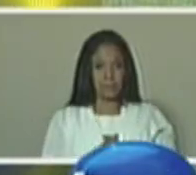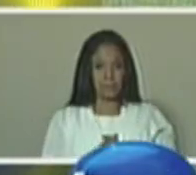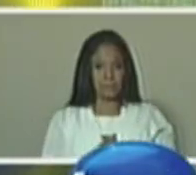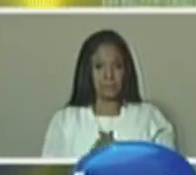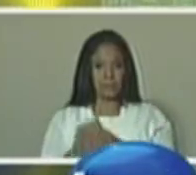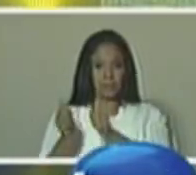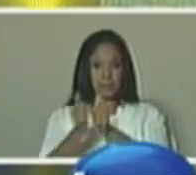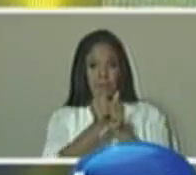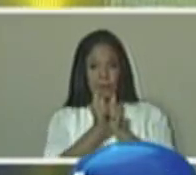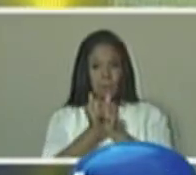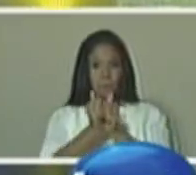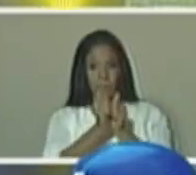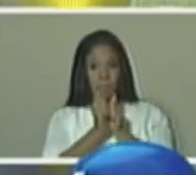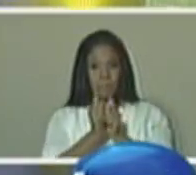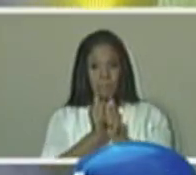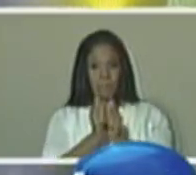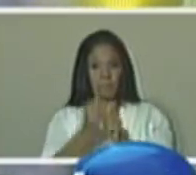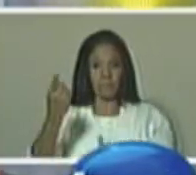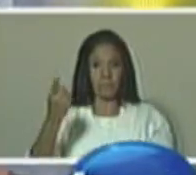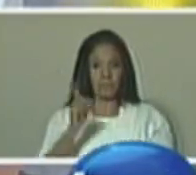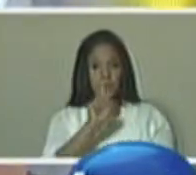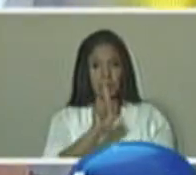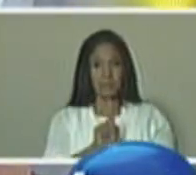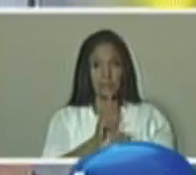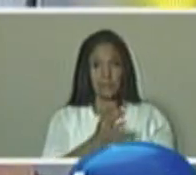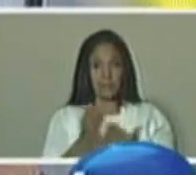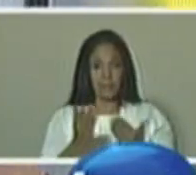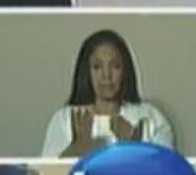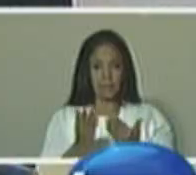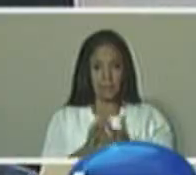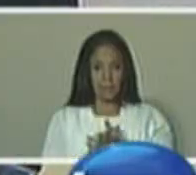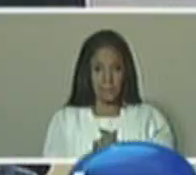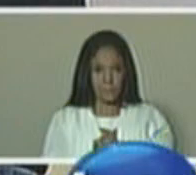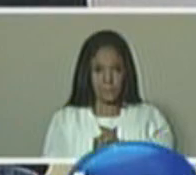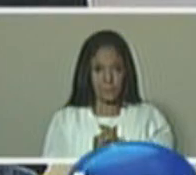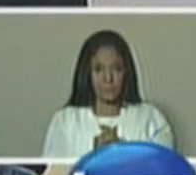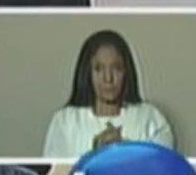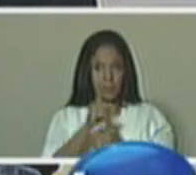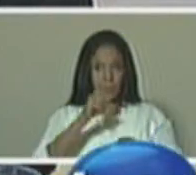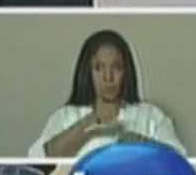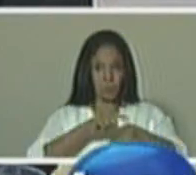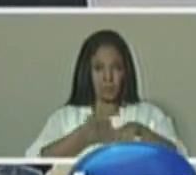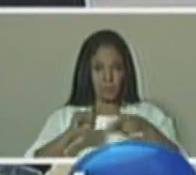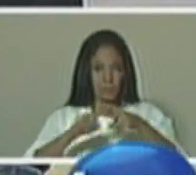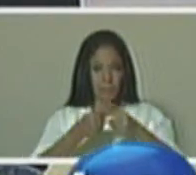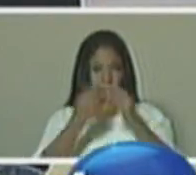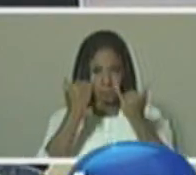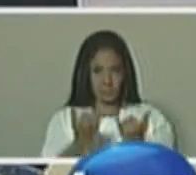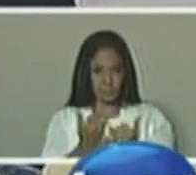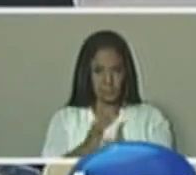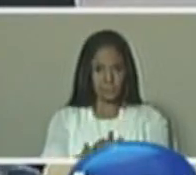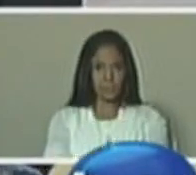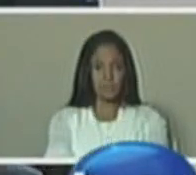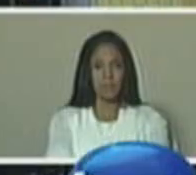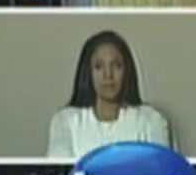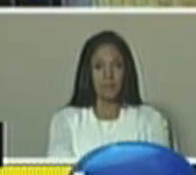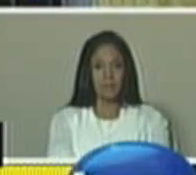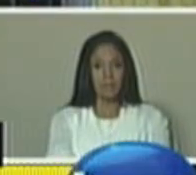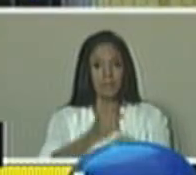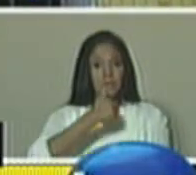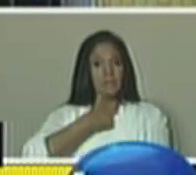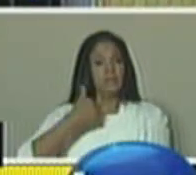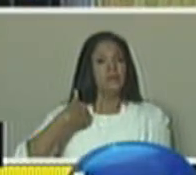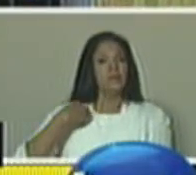escoltando. Ya está en el escenario. Irma, tu tiempo inicia ya. Si tuviera